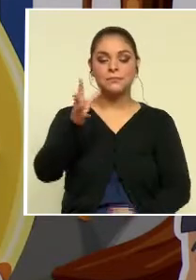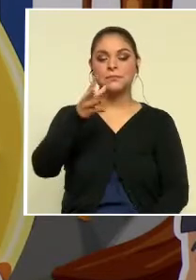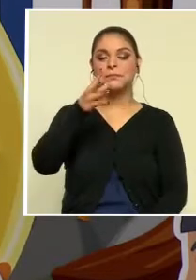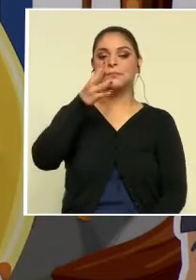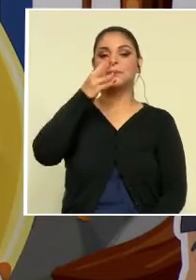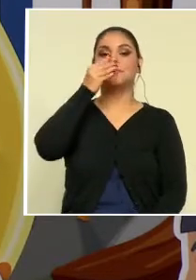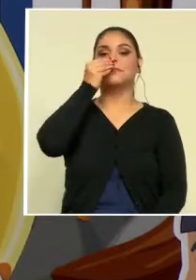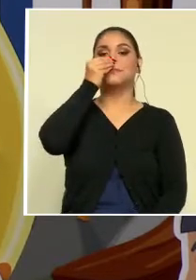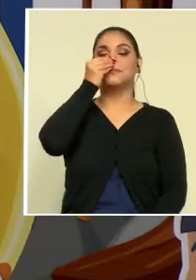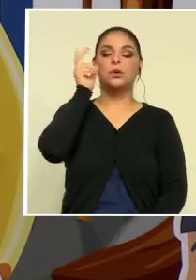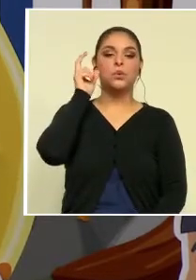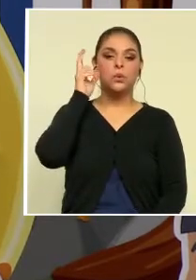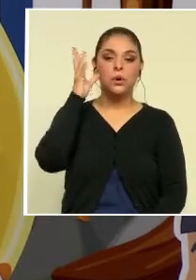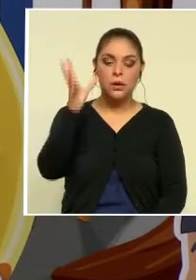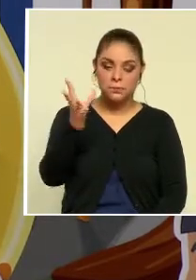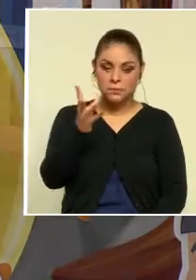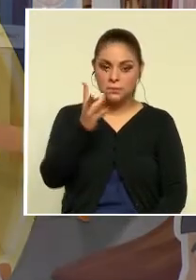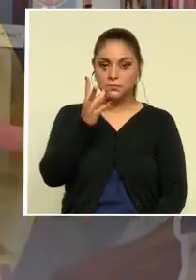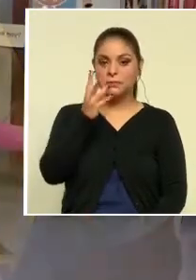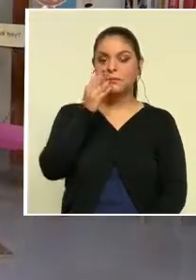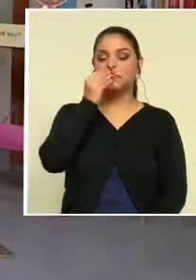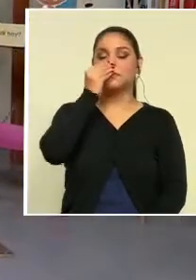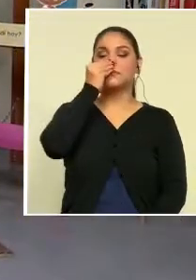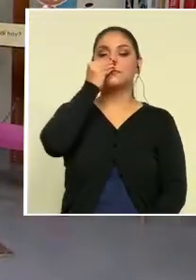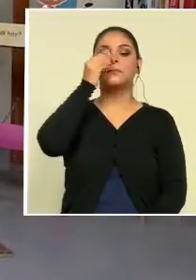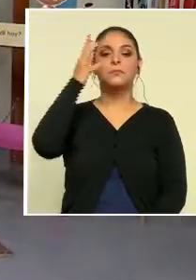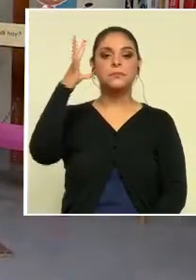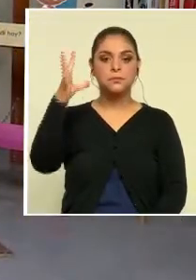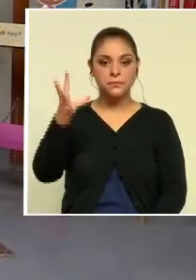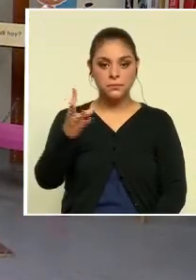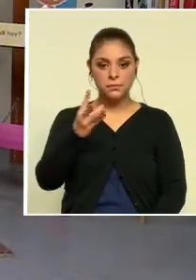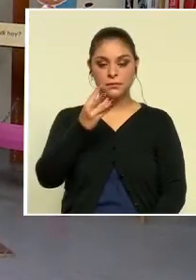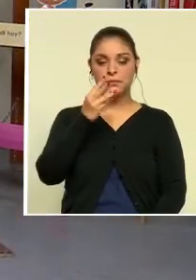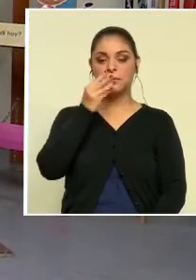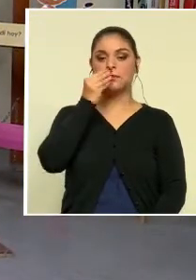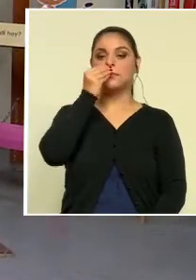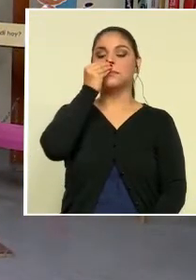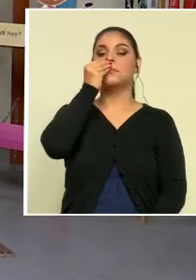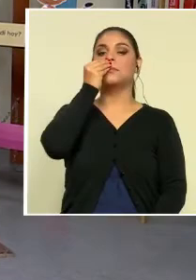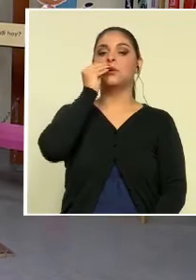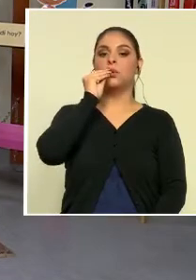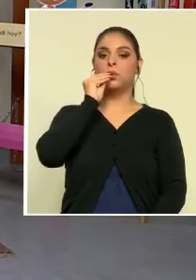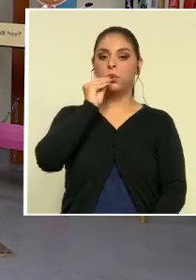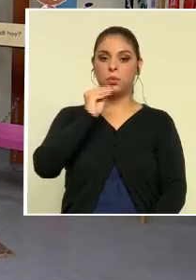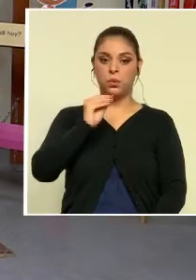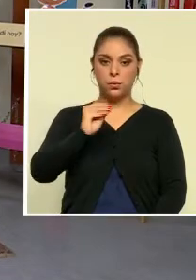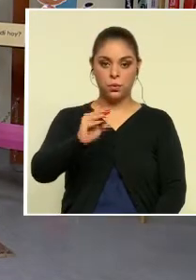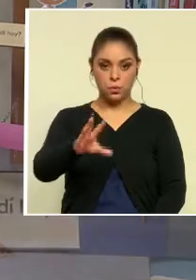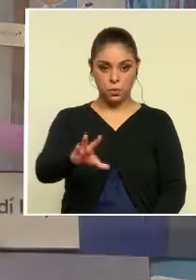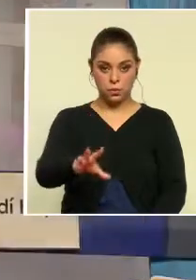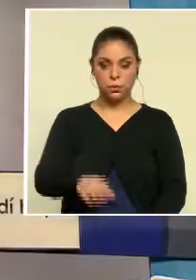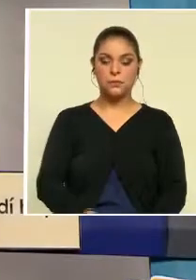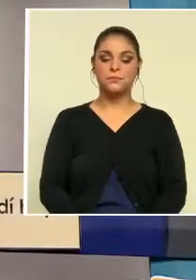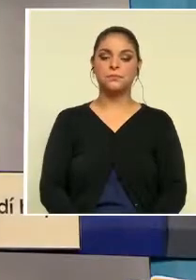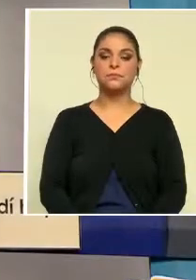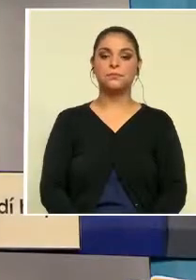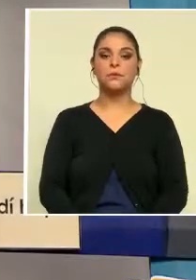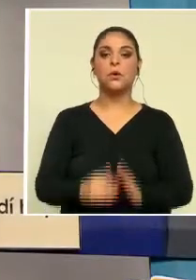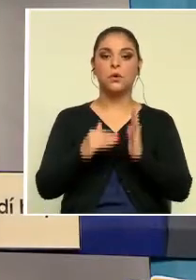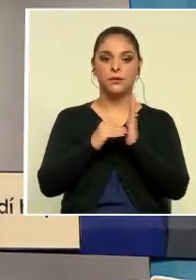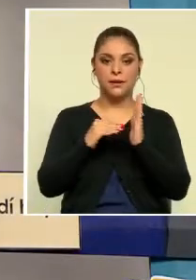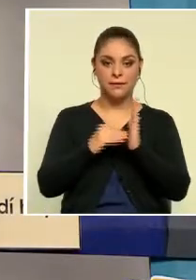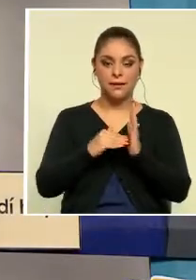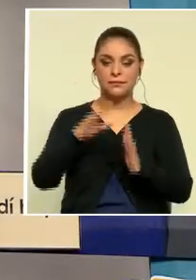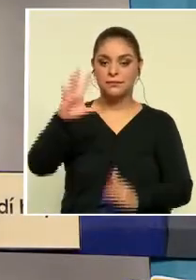que se escuche esa nuestra respiración inhalamos exhalamos vamos a hacerlo de nuevo